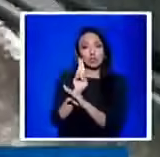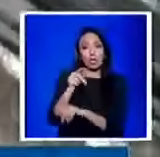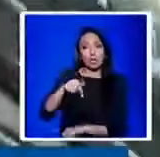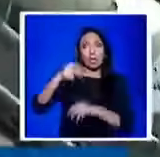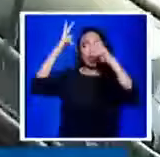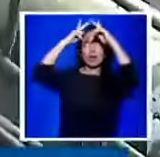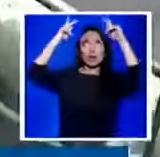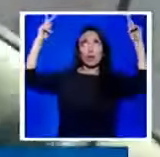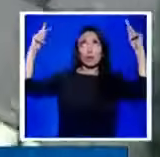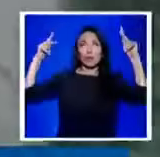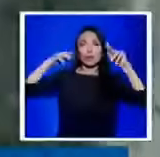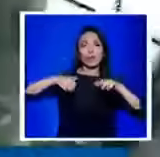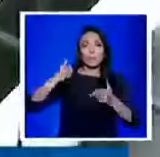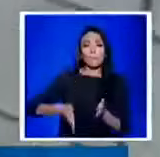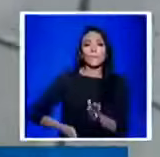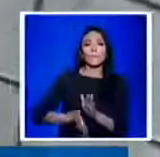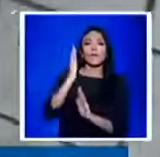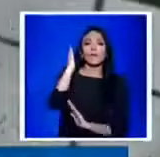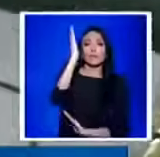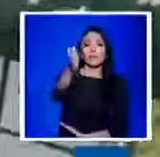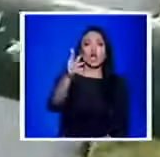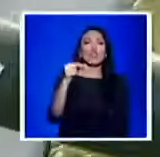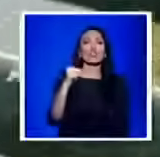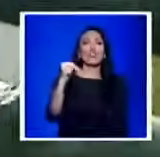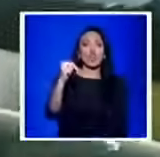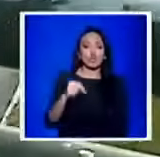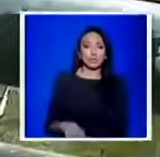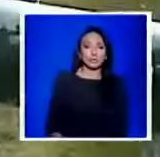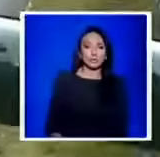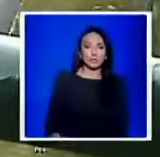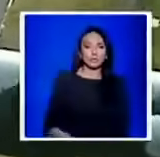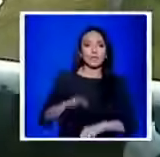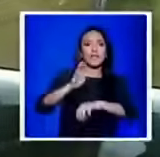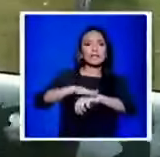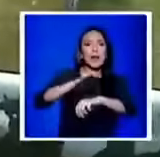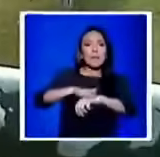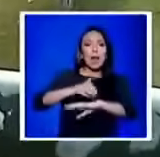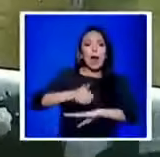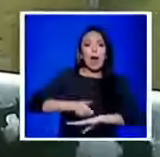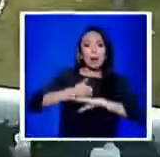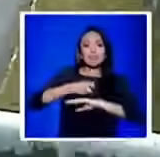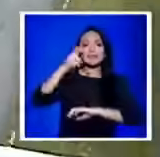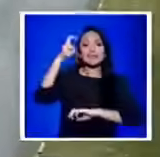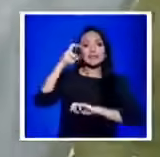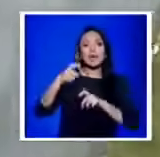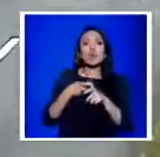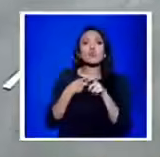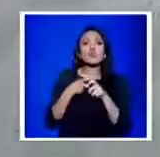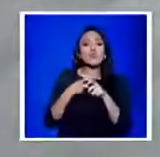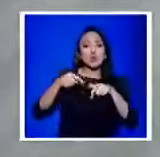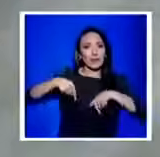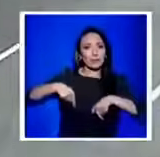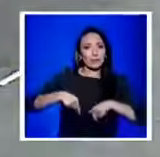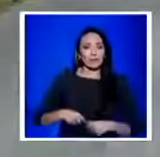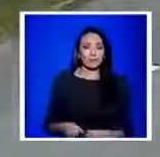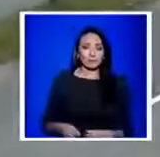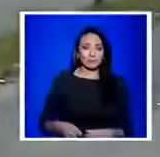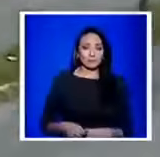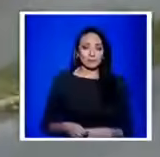está ubicado sobre la Panamericana Norte. Este es el llamado hacia las autoridades, la intervención urgente en este puente peatonal.